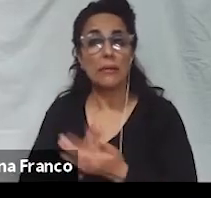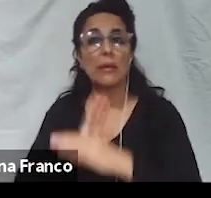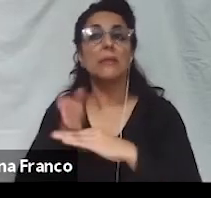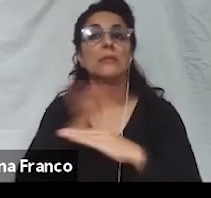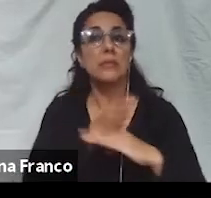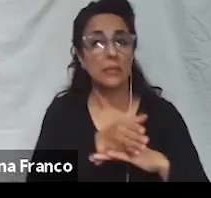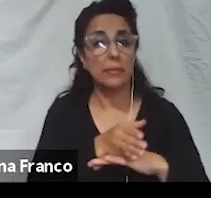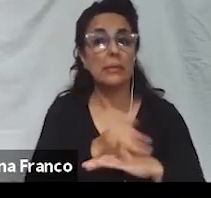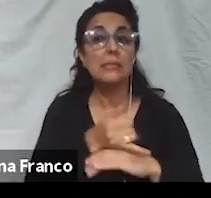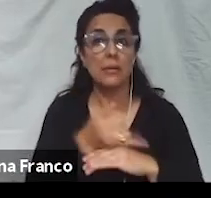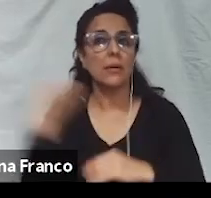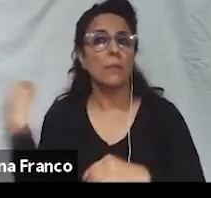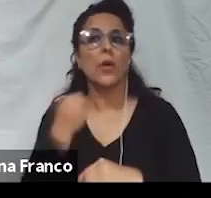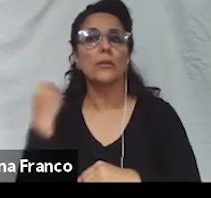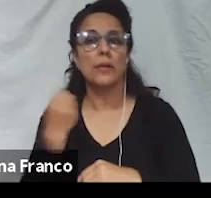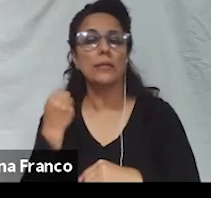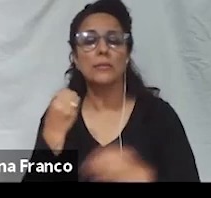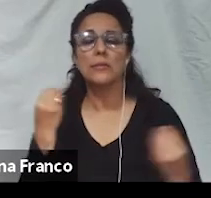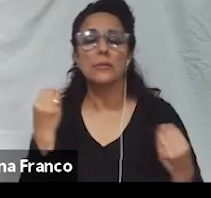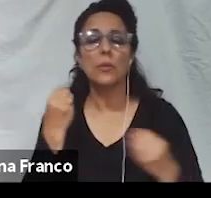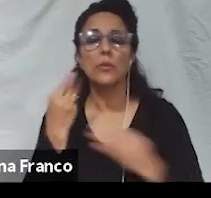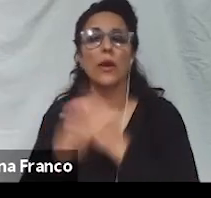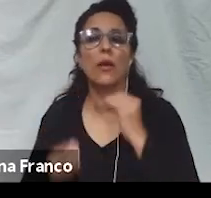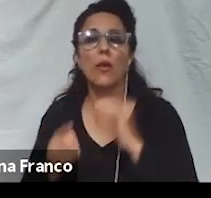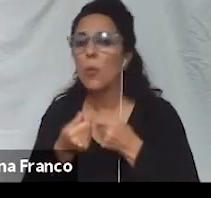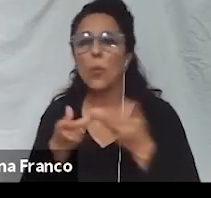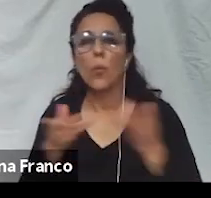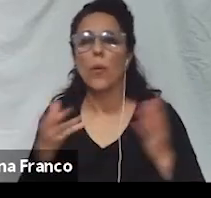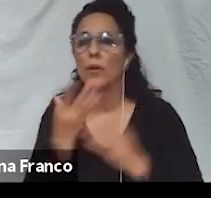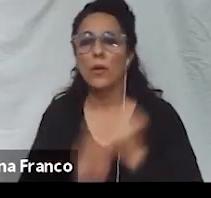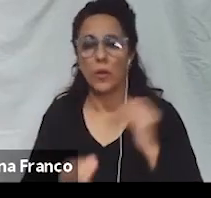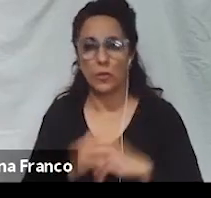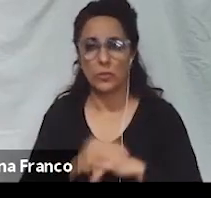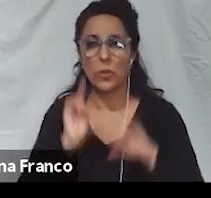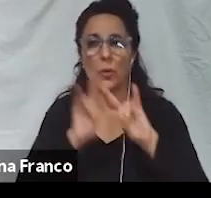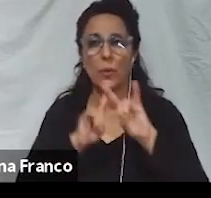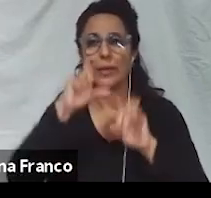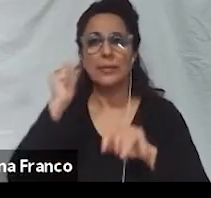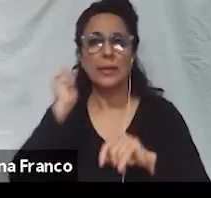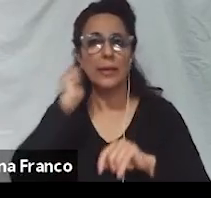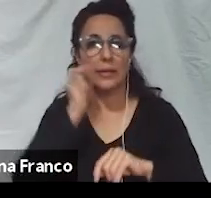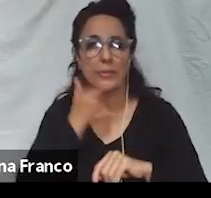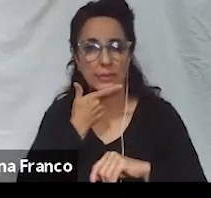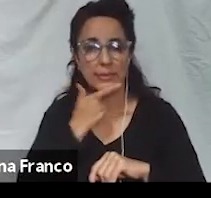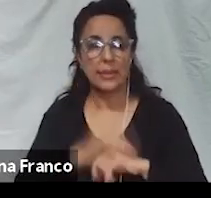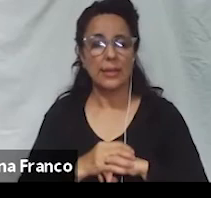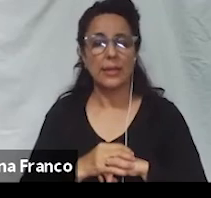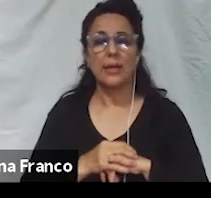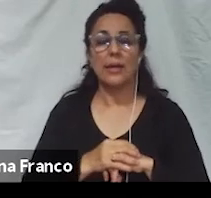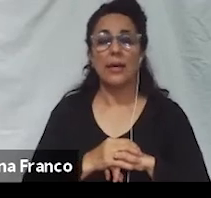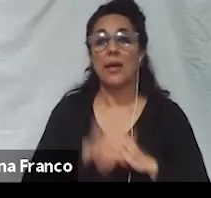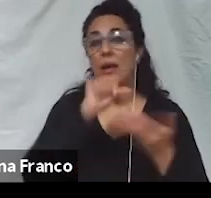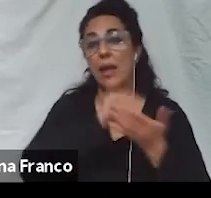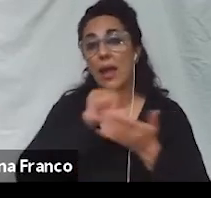accesibilidad, entonces acá sí, ahí sí sería importante saber cuántos errores se cometieron relacionados a las Wicca, pero como nosotros queremos que